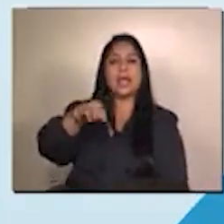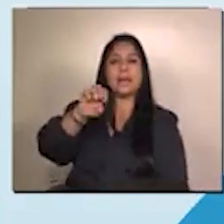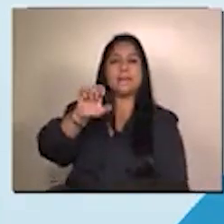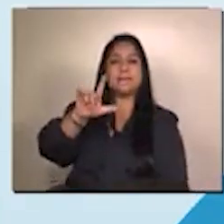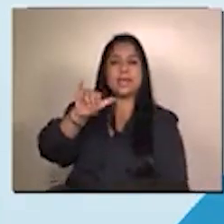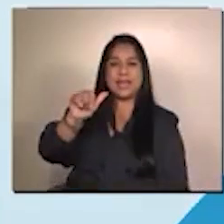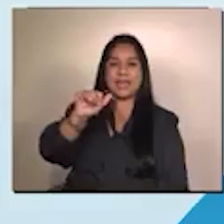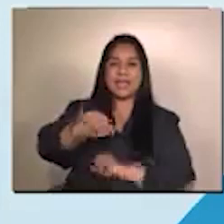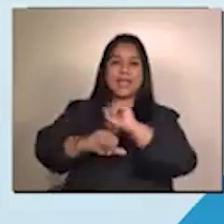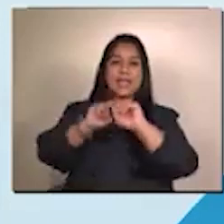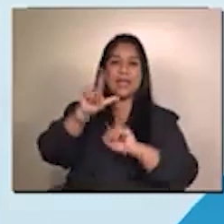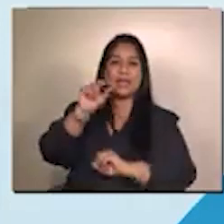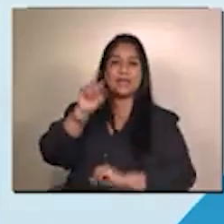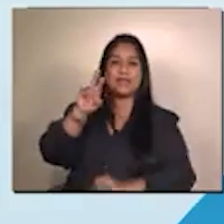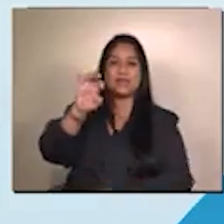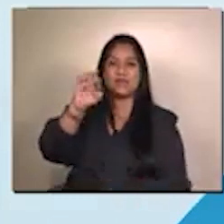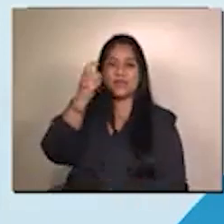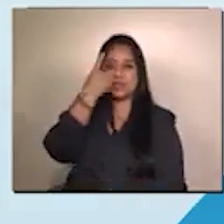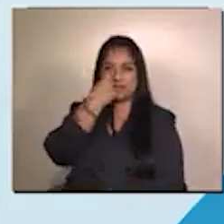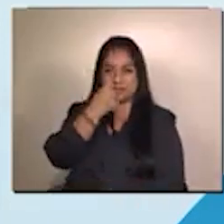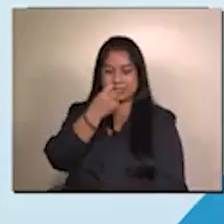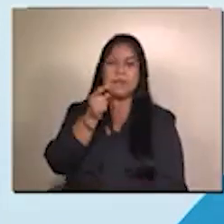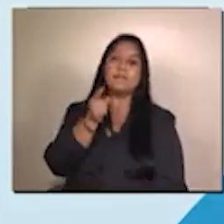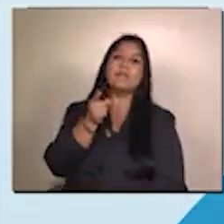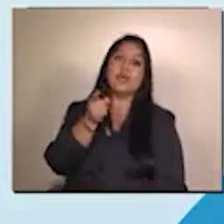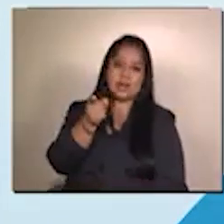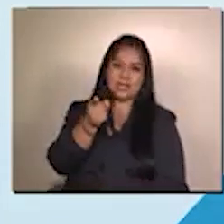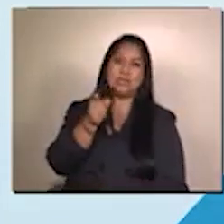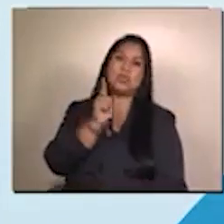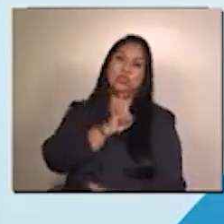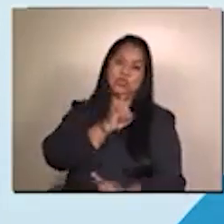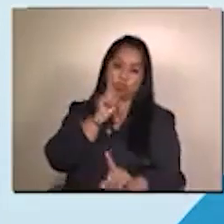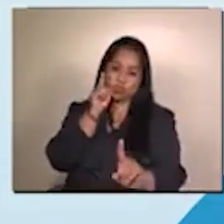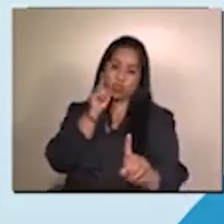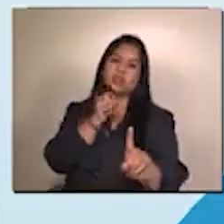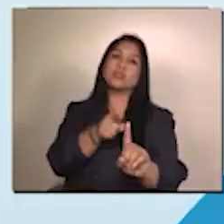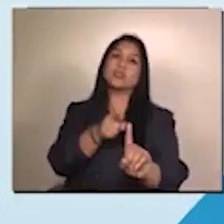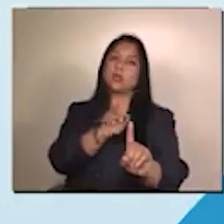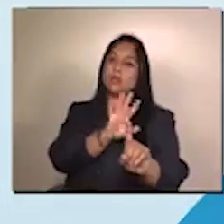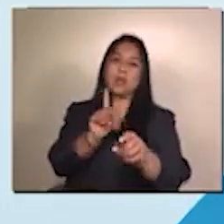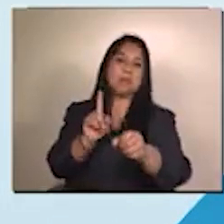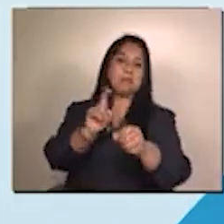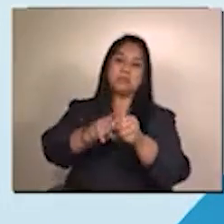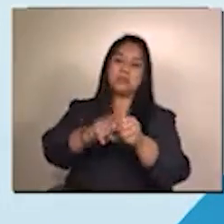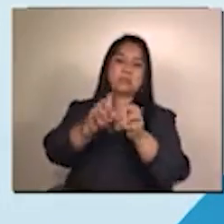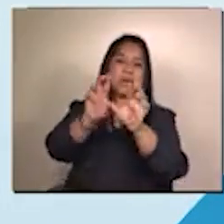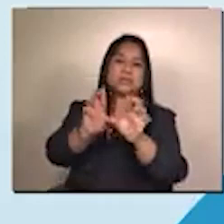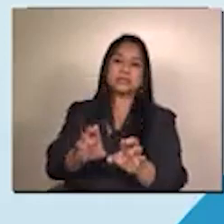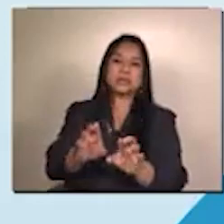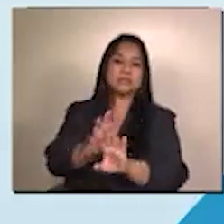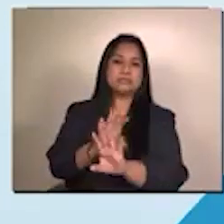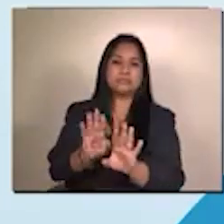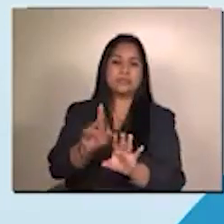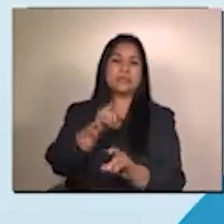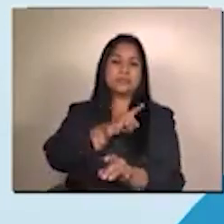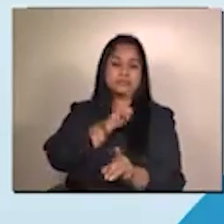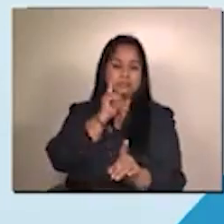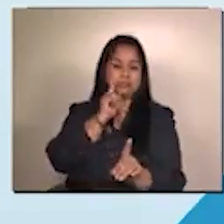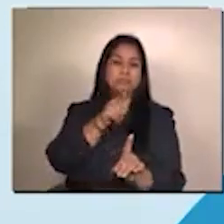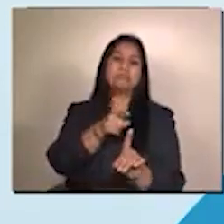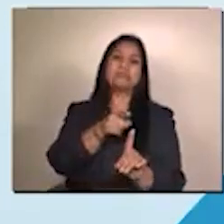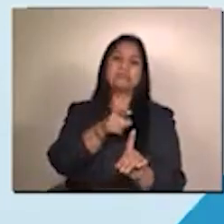Y es por eso que únicamente a ella se está incluyendo como persona sindicada.